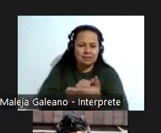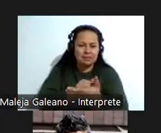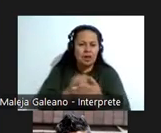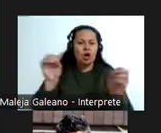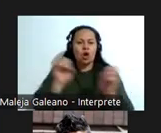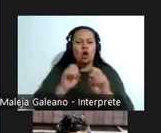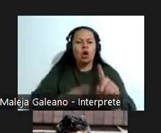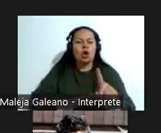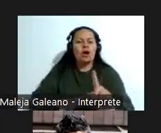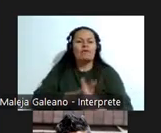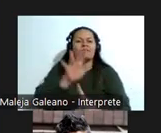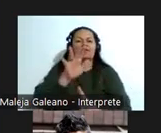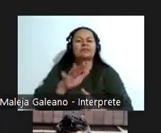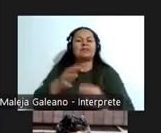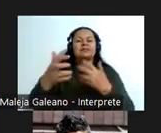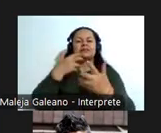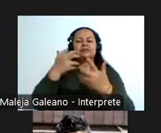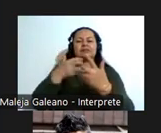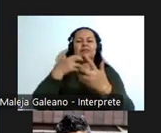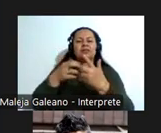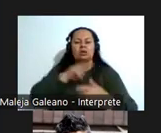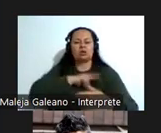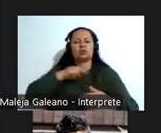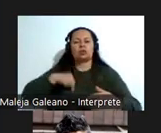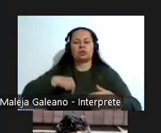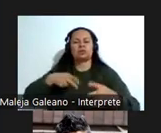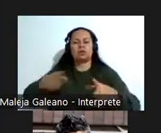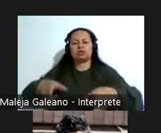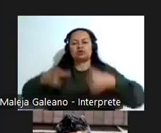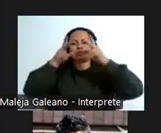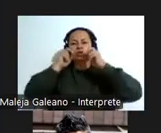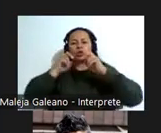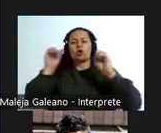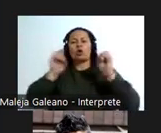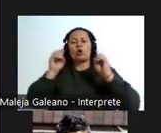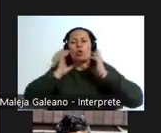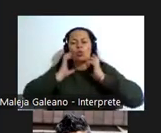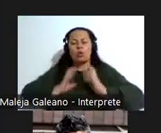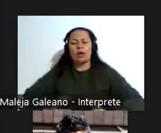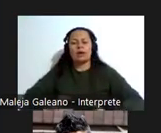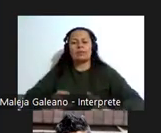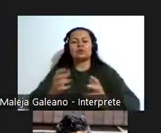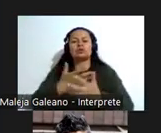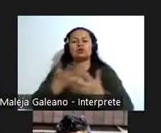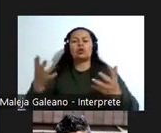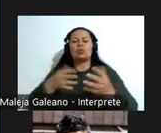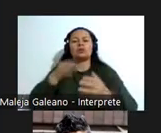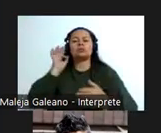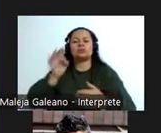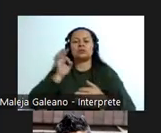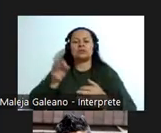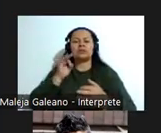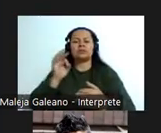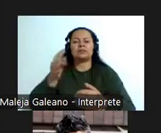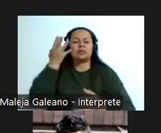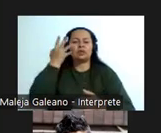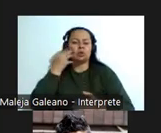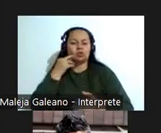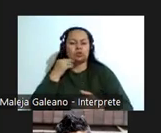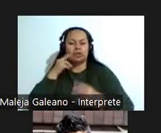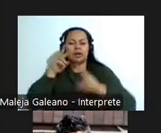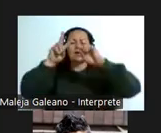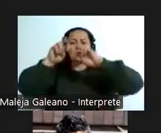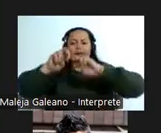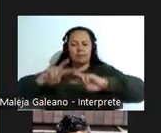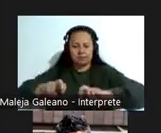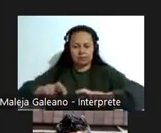afecta sistemáticamente nuestra subjetividad y el cuerpo en el devenir de lo cotidiano, que es que hagamos un pare